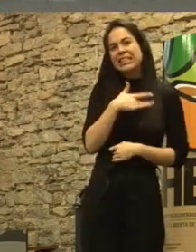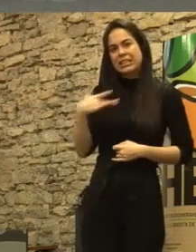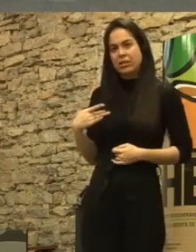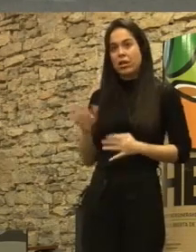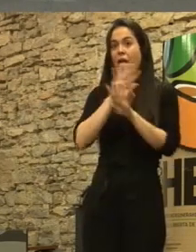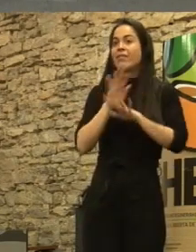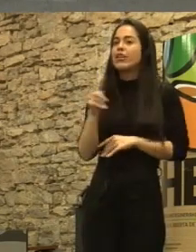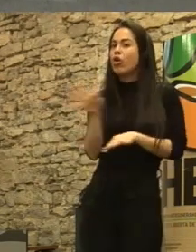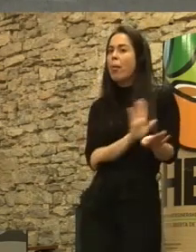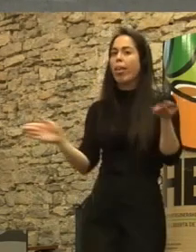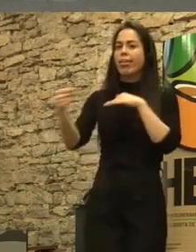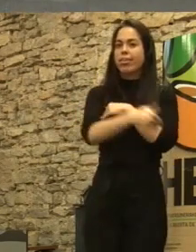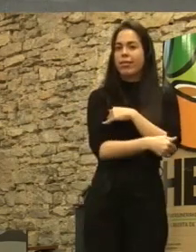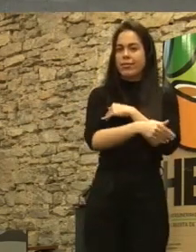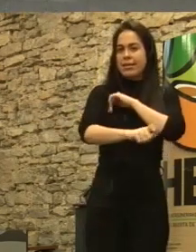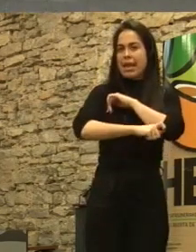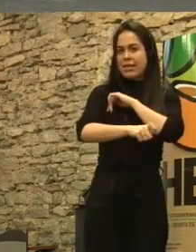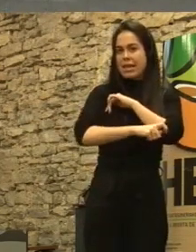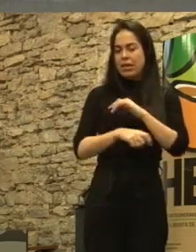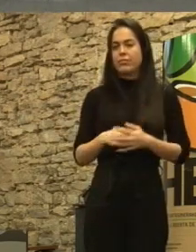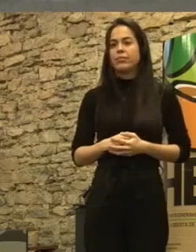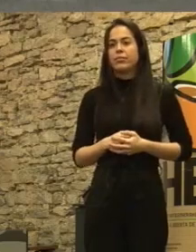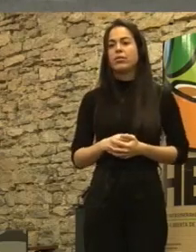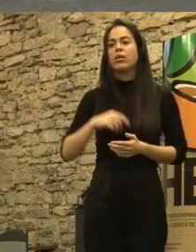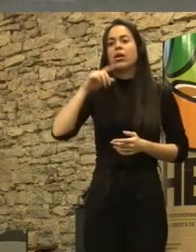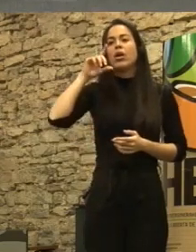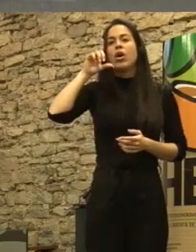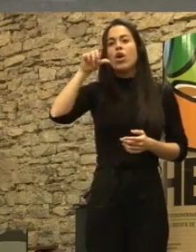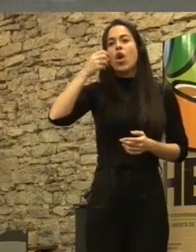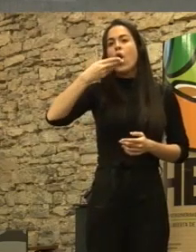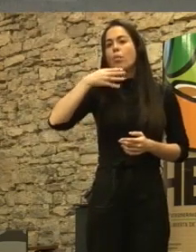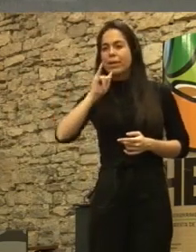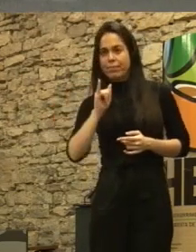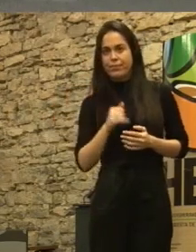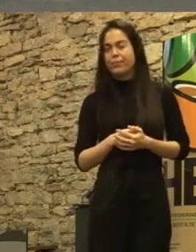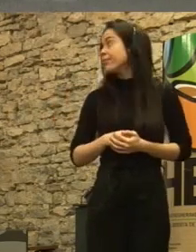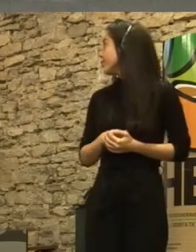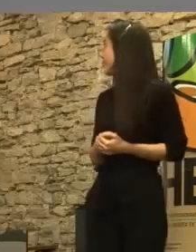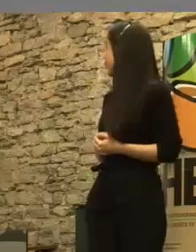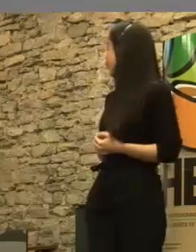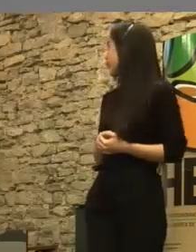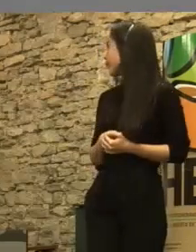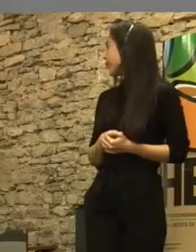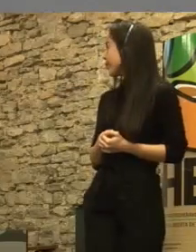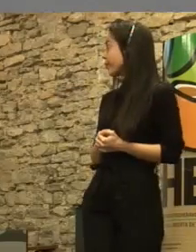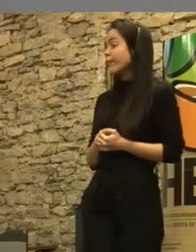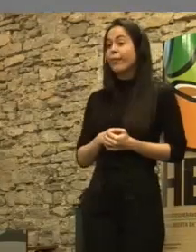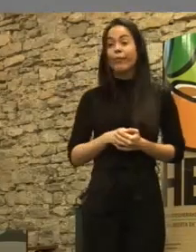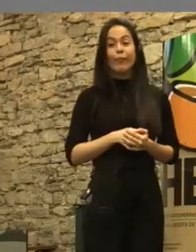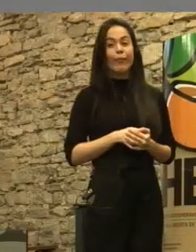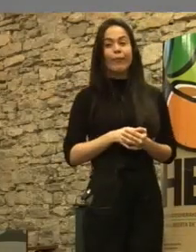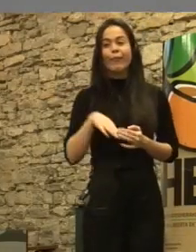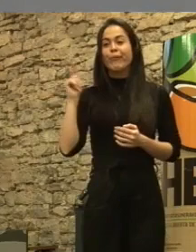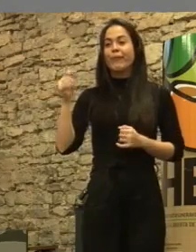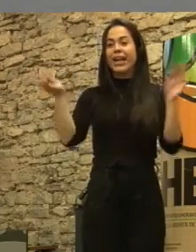litigios estratégicos, súper importantes. El lobby y la presión pública. Hay una cosa magnífica, estas redes sociales, este